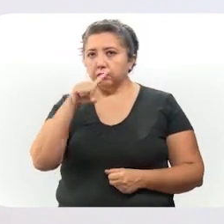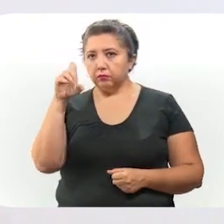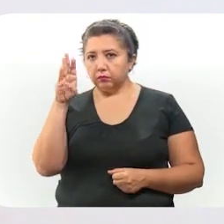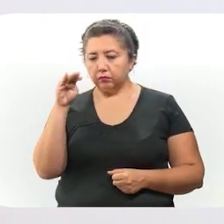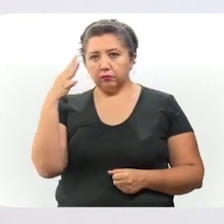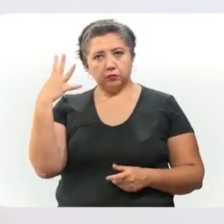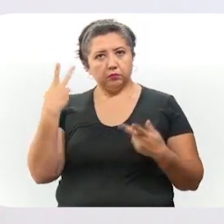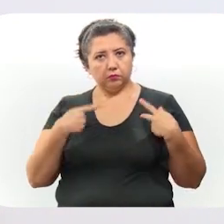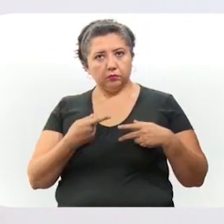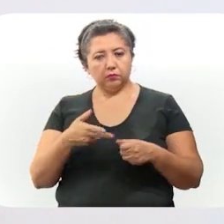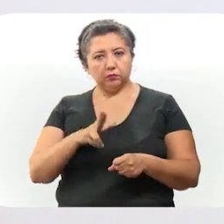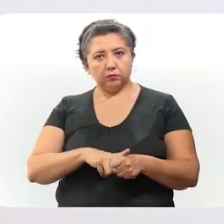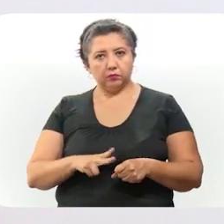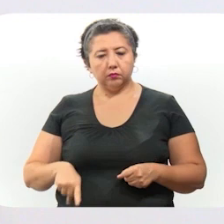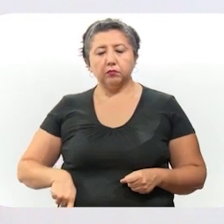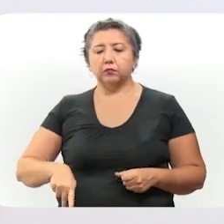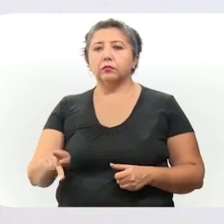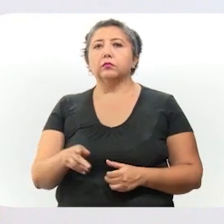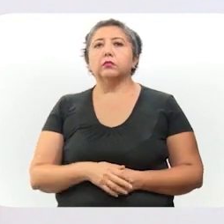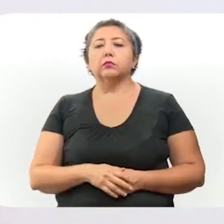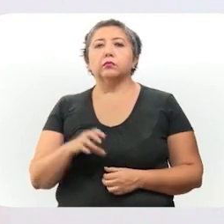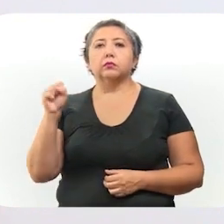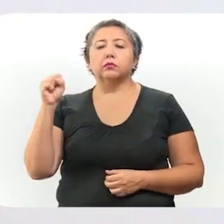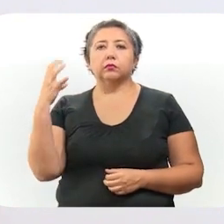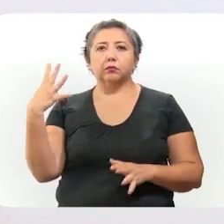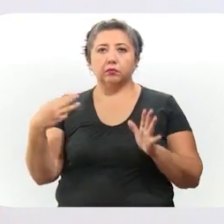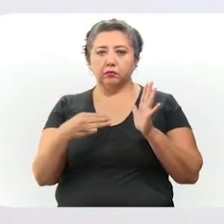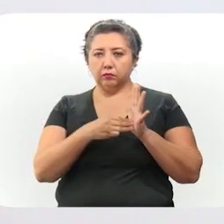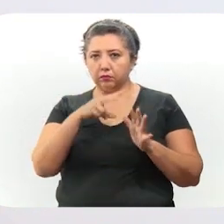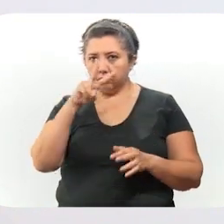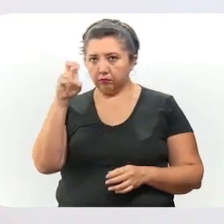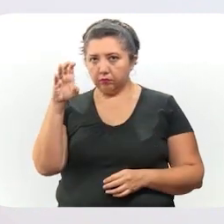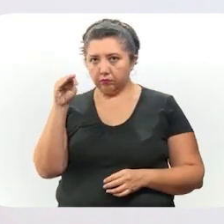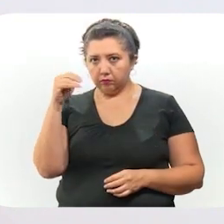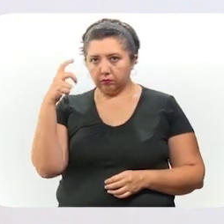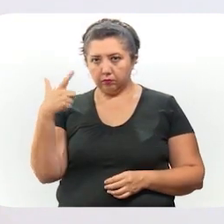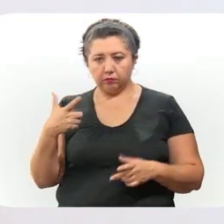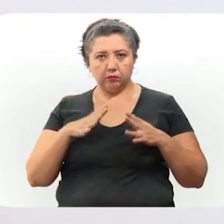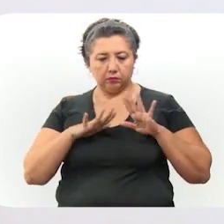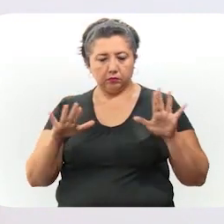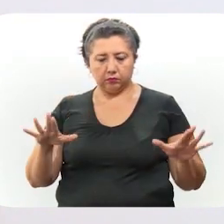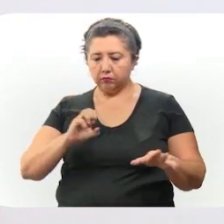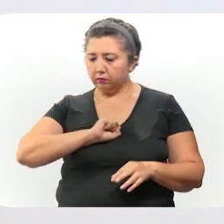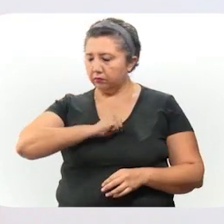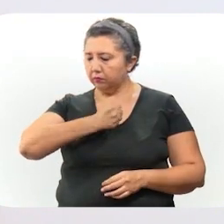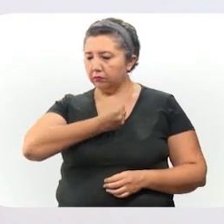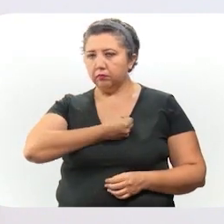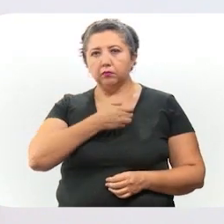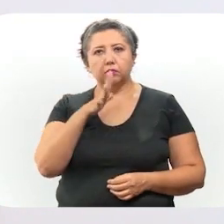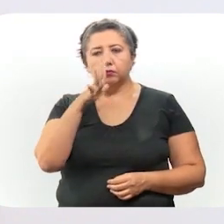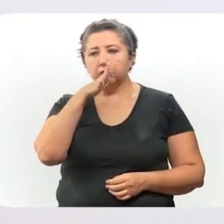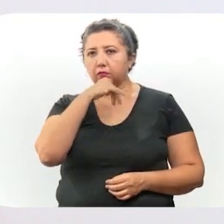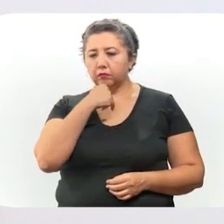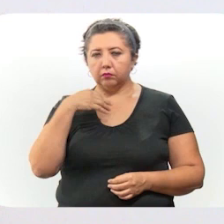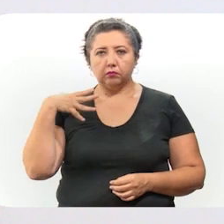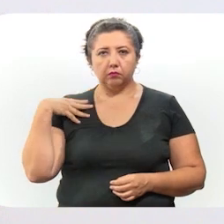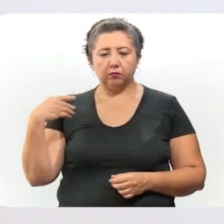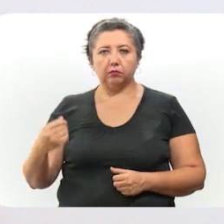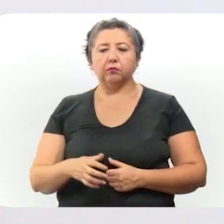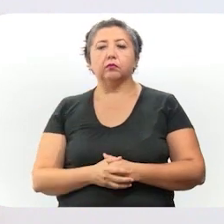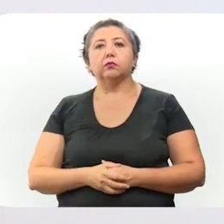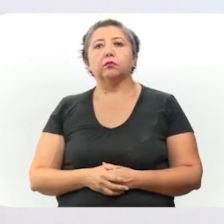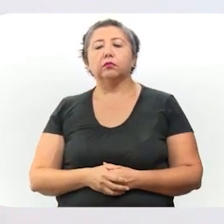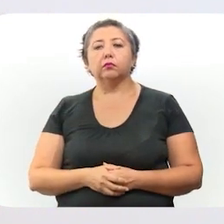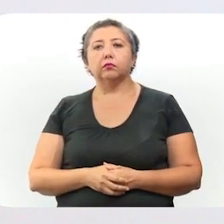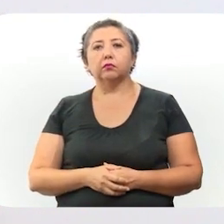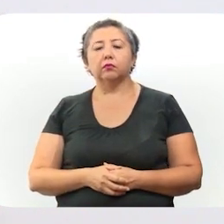pacientes en hospitales públicos, 64.297 pacientes ya se recuperaron, no presentan síntomas ni pueden